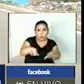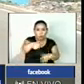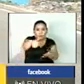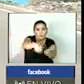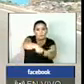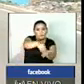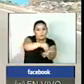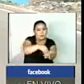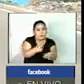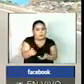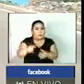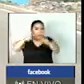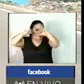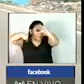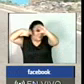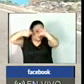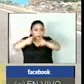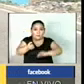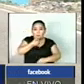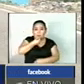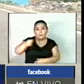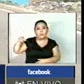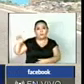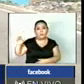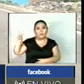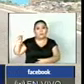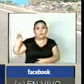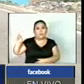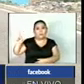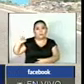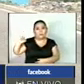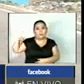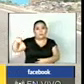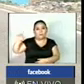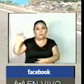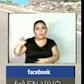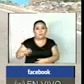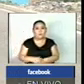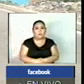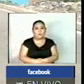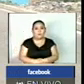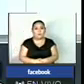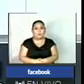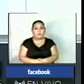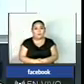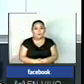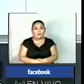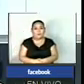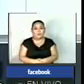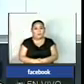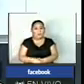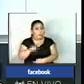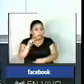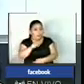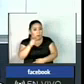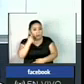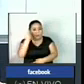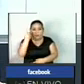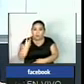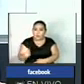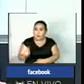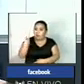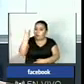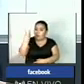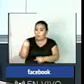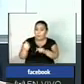municipios con imágenes e informe de Enrique López Noticiero Hechos No hay duda que estos son días de mucho